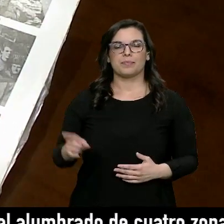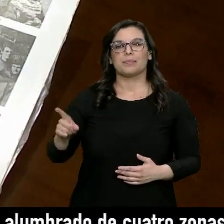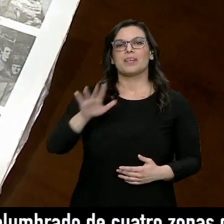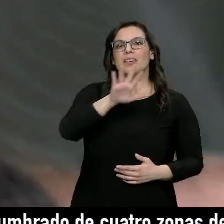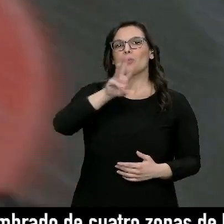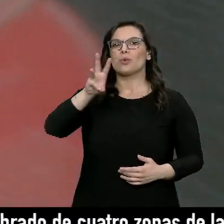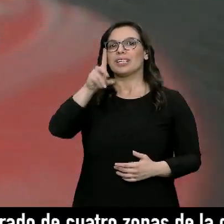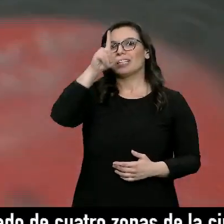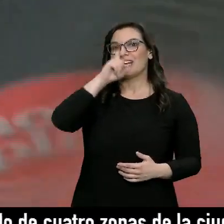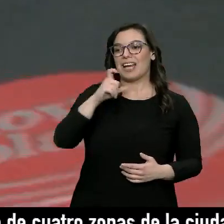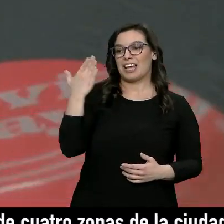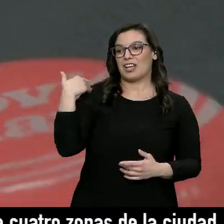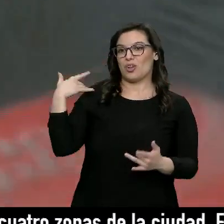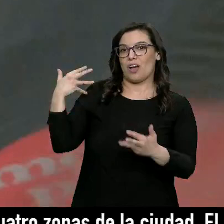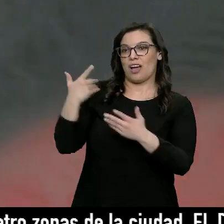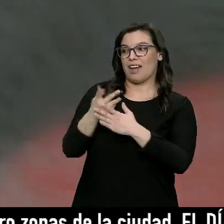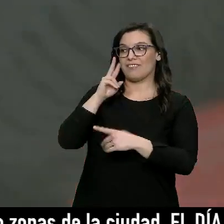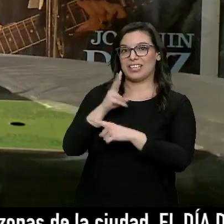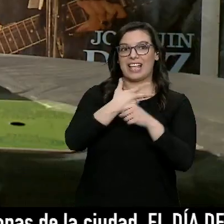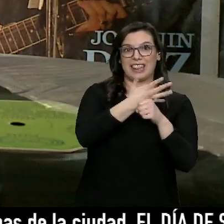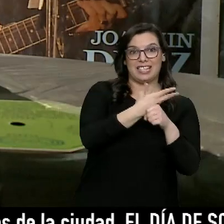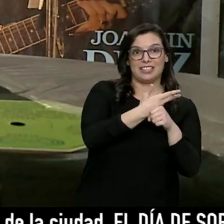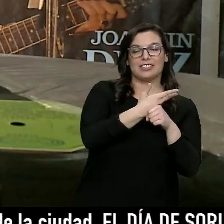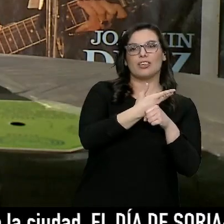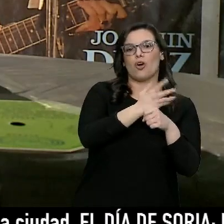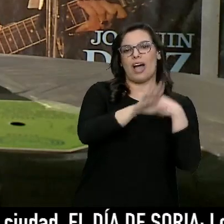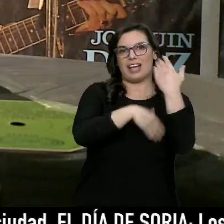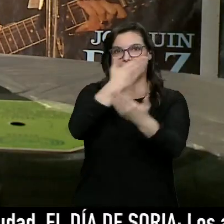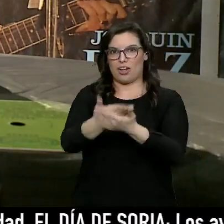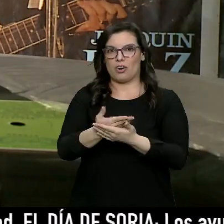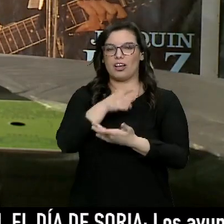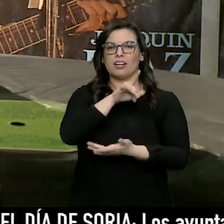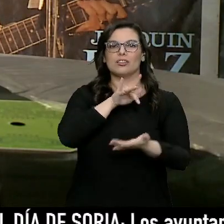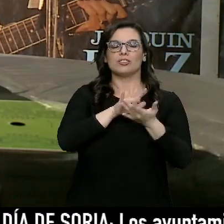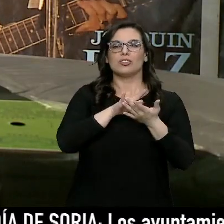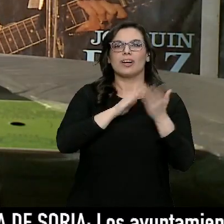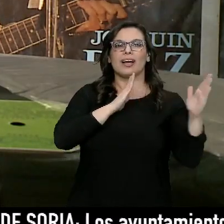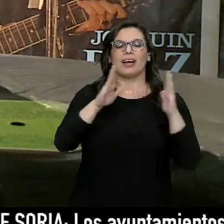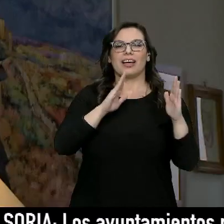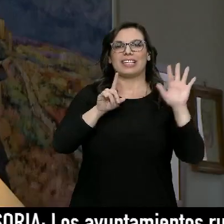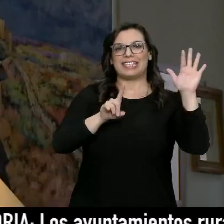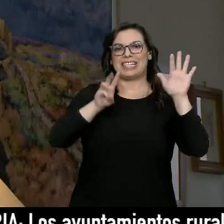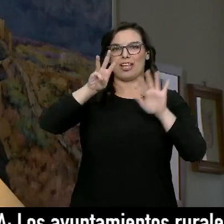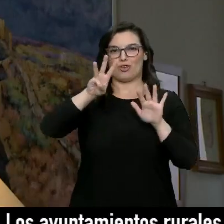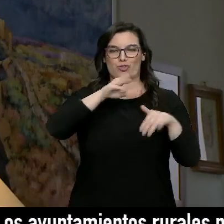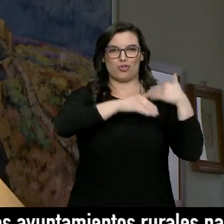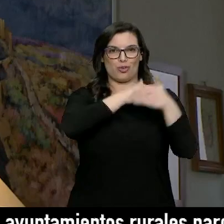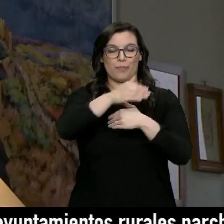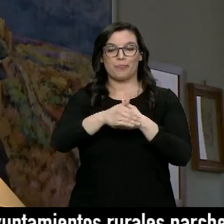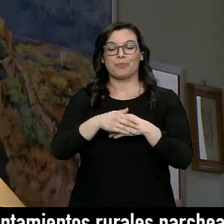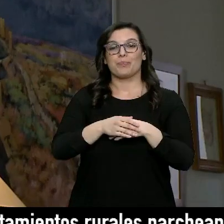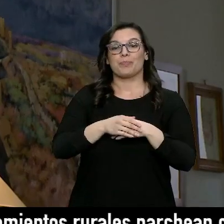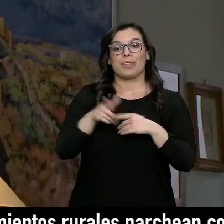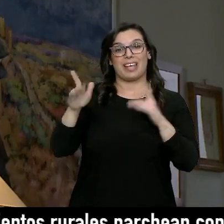53 años han llovido desde este disco y esta música. Eran la generación del 68 y ahí, en ese